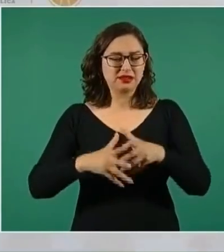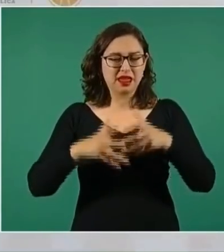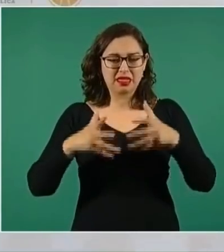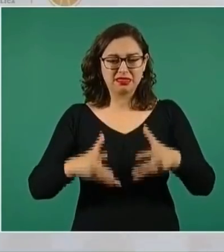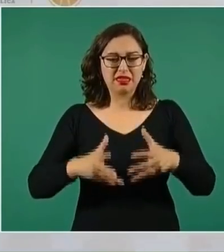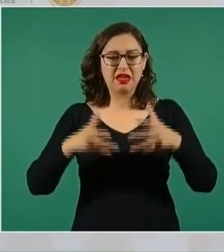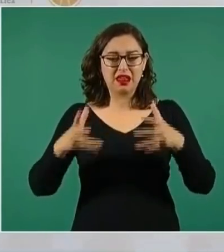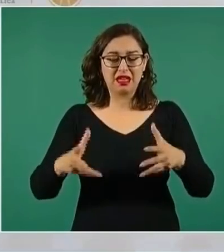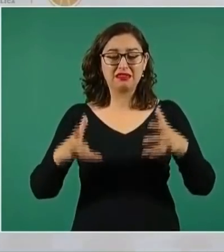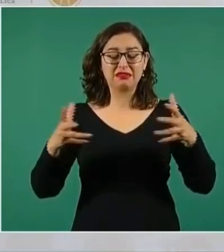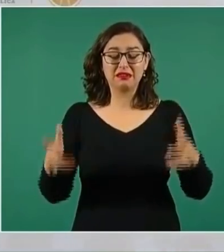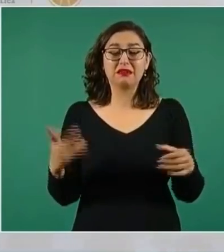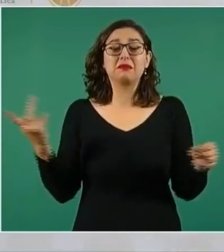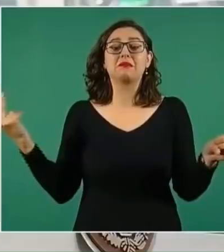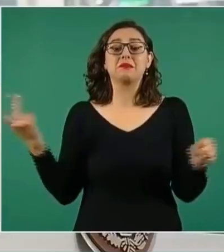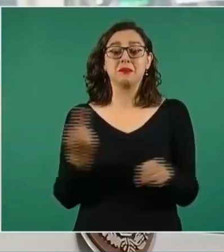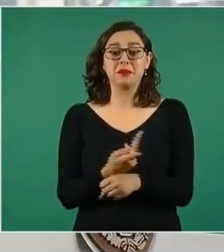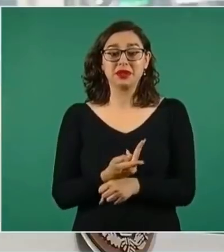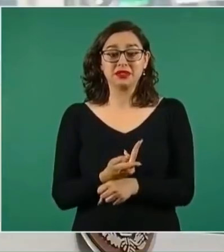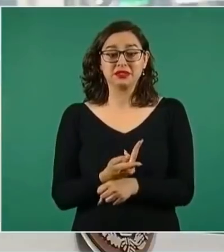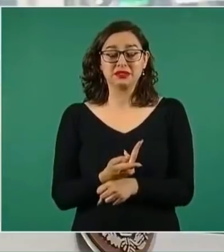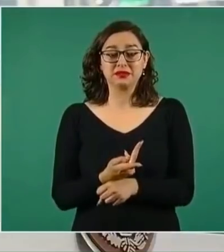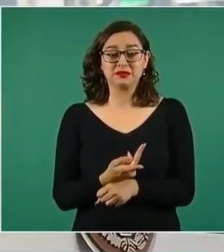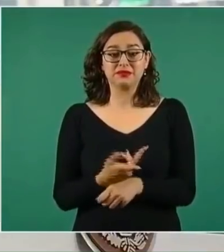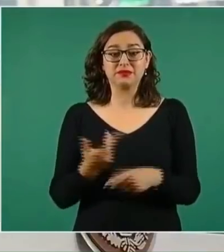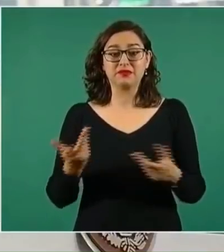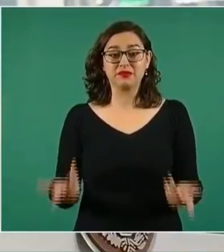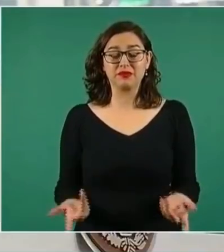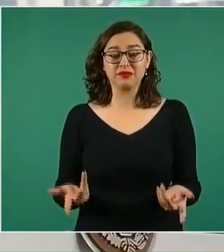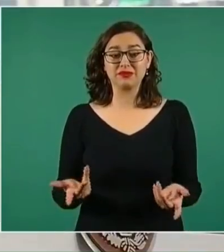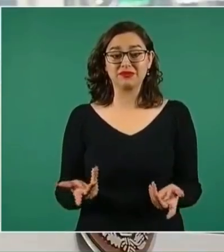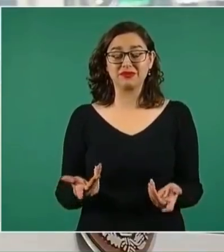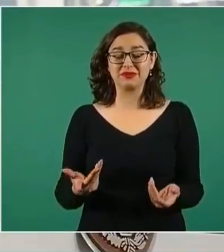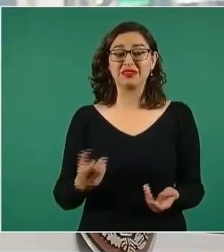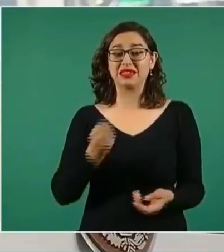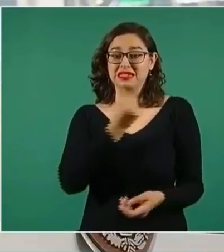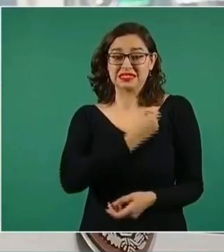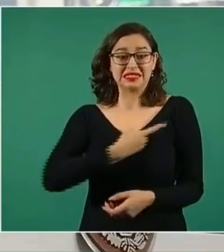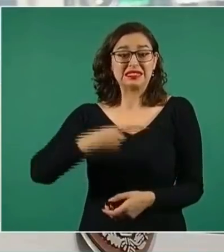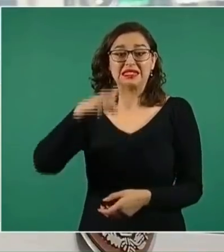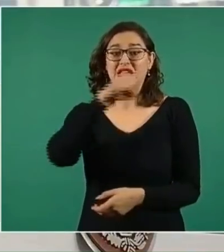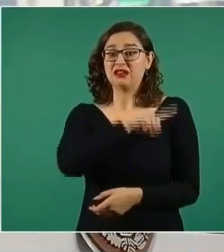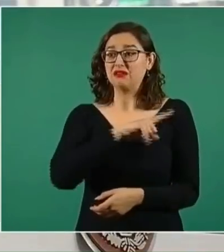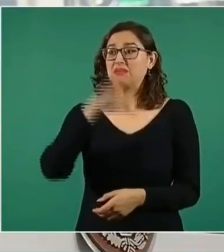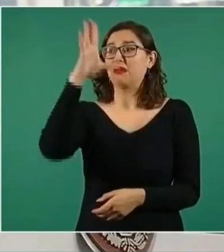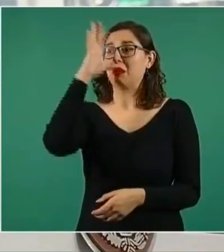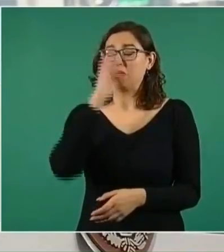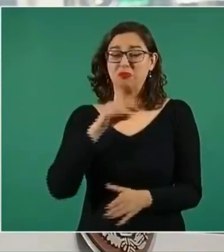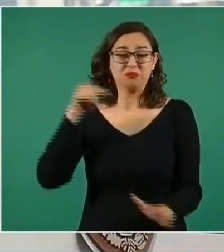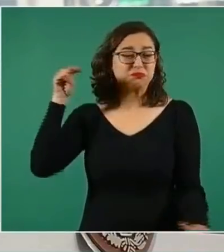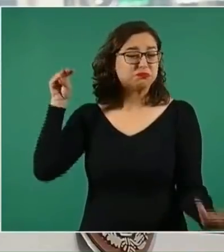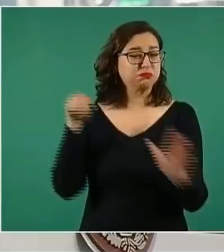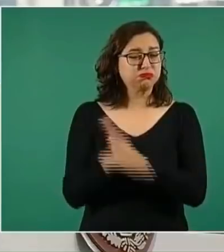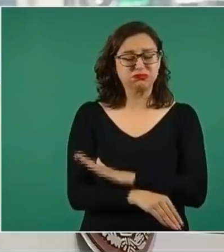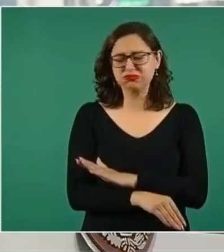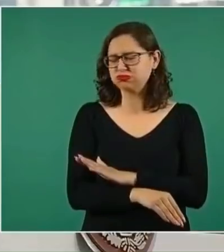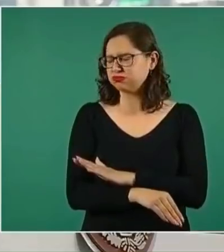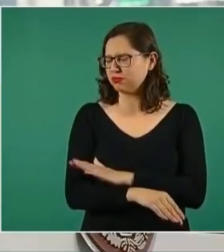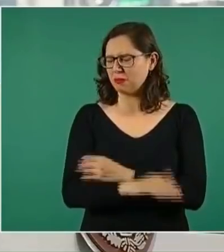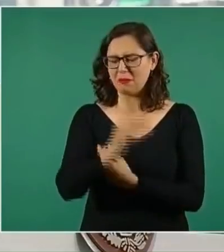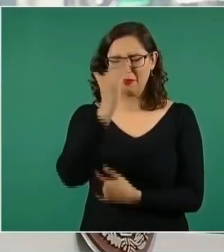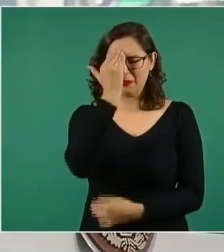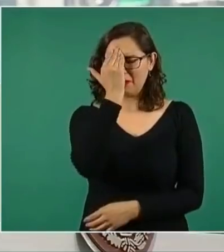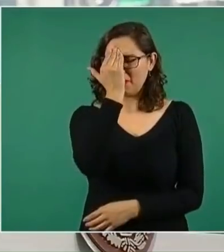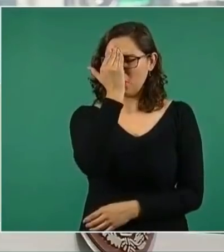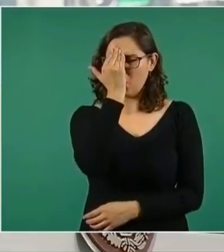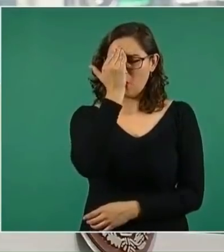la conquista provocó una crisis sanitaria, una catástrofe,